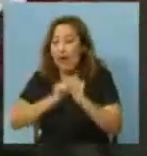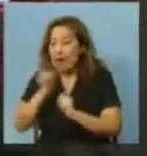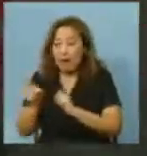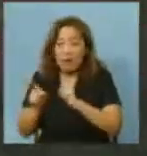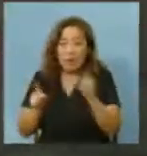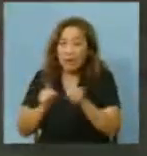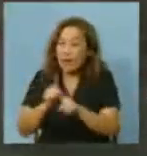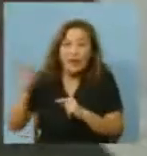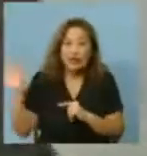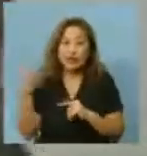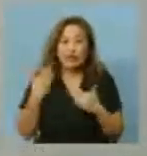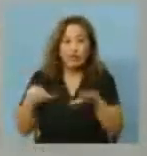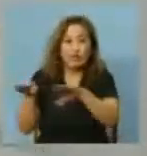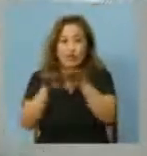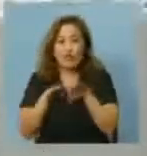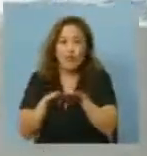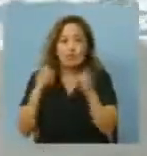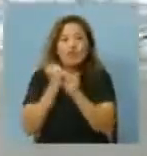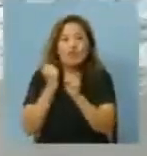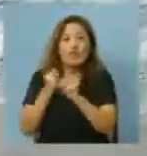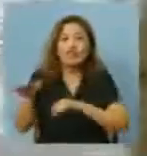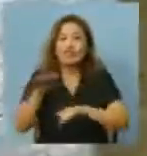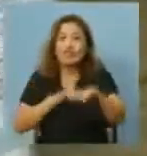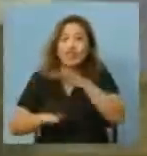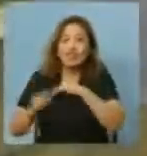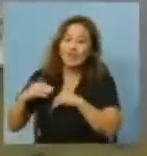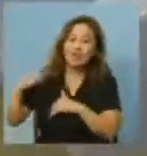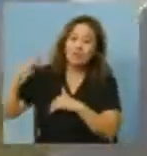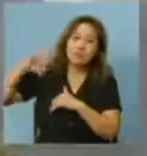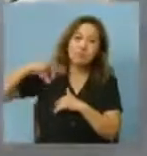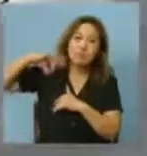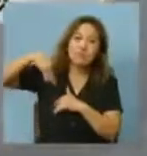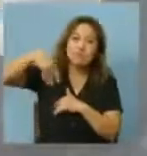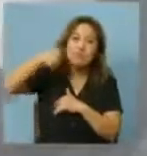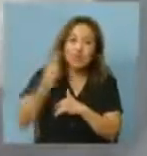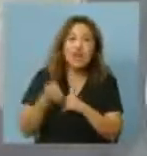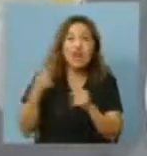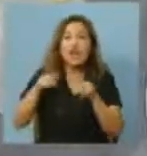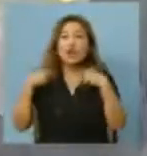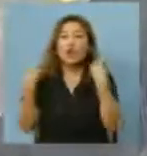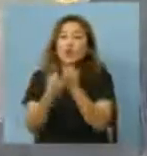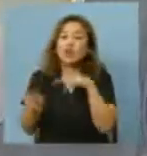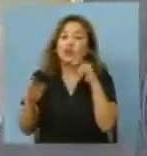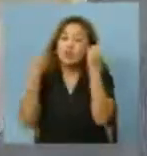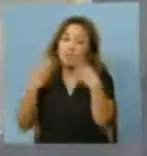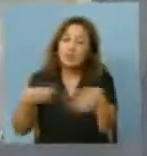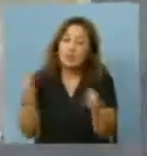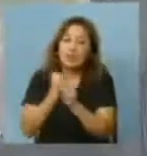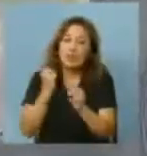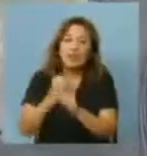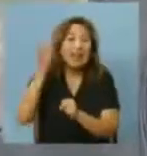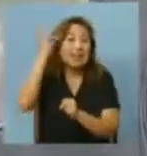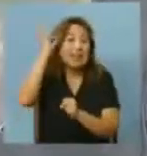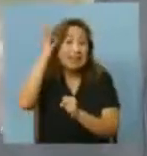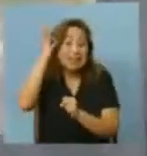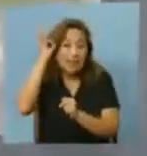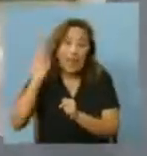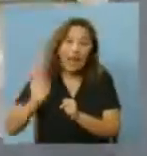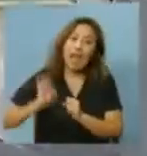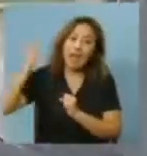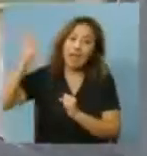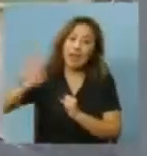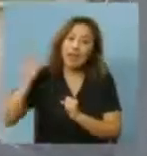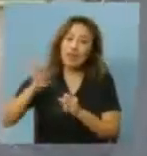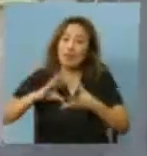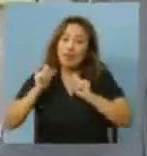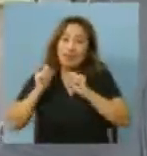para todos. Así que es un trabajo que ellas mismas vienen haciendo ya hace años, porque el comedor viene funcionando ya hace 30 años, viene funcionando en